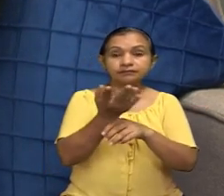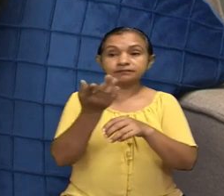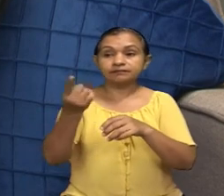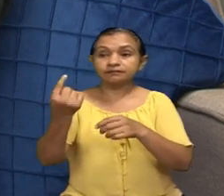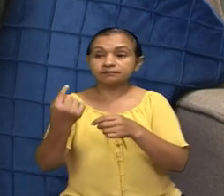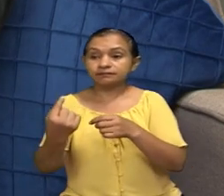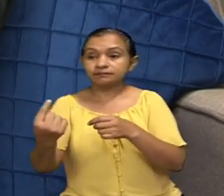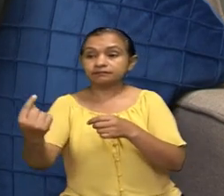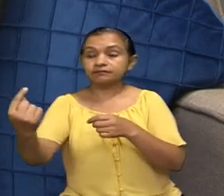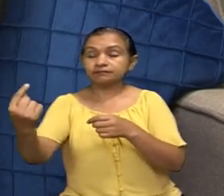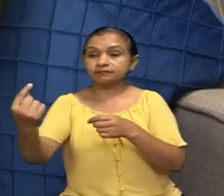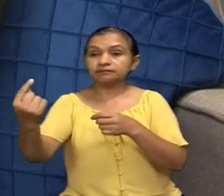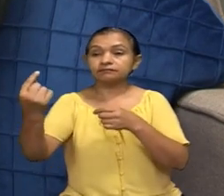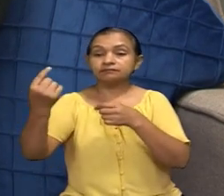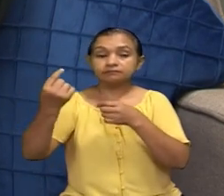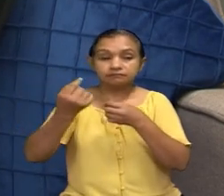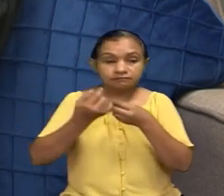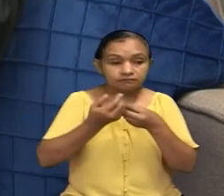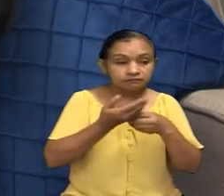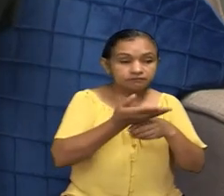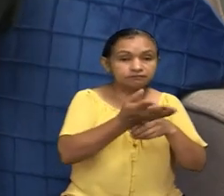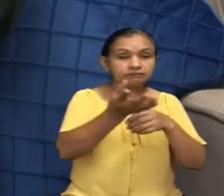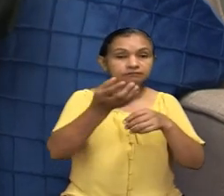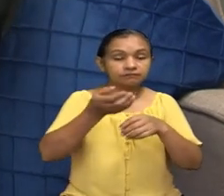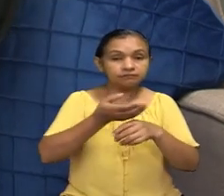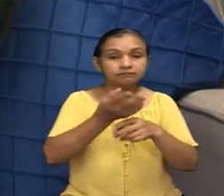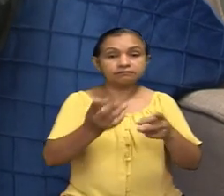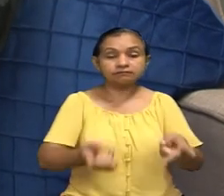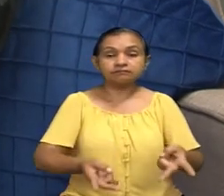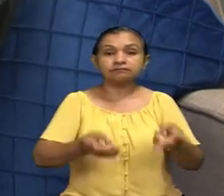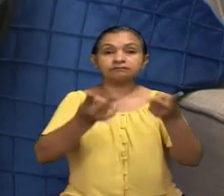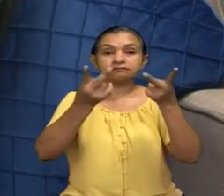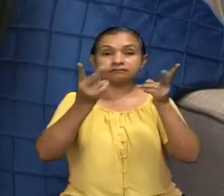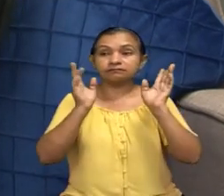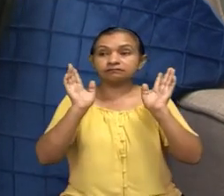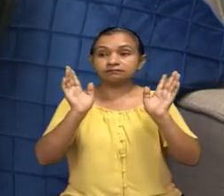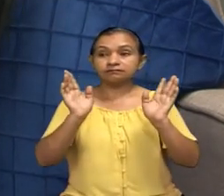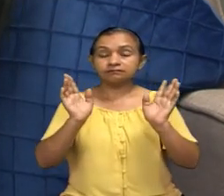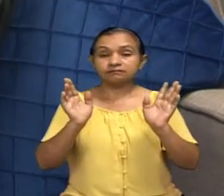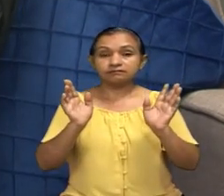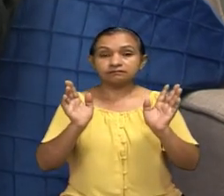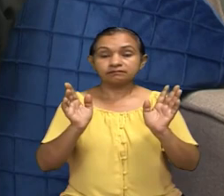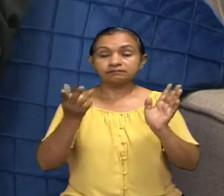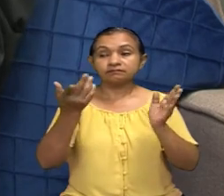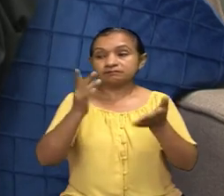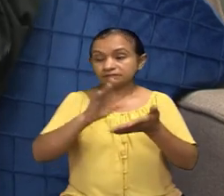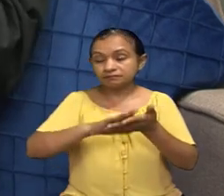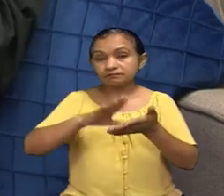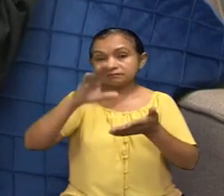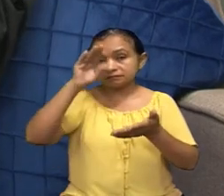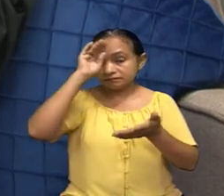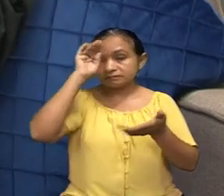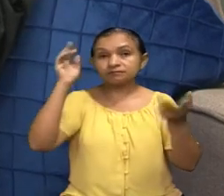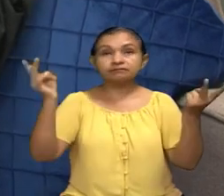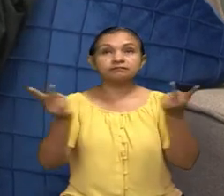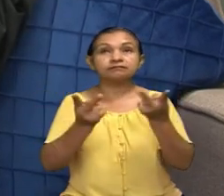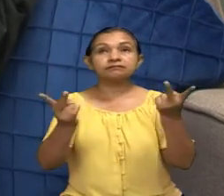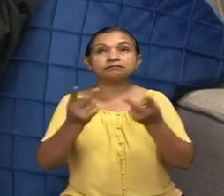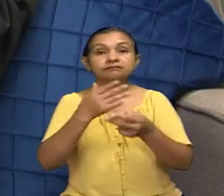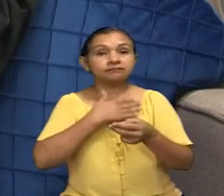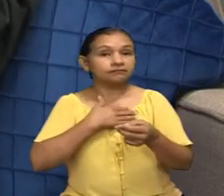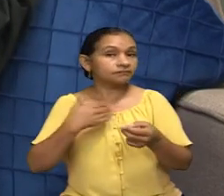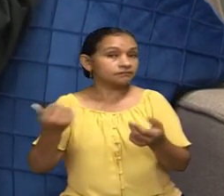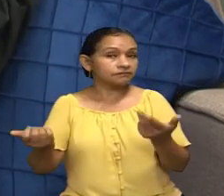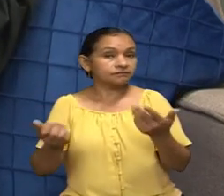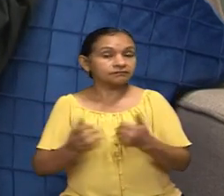a recibir una opinión, una línea de vida, un aprendizaje para vivir mejor.